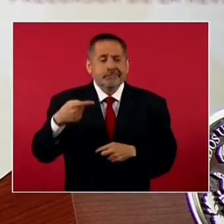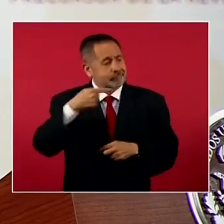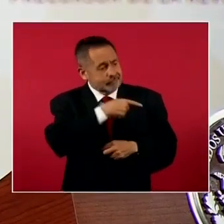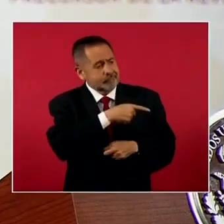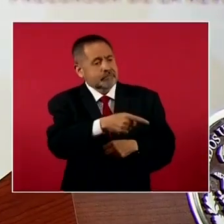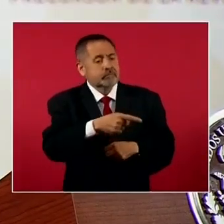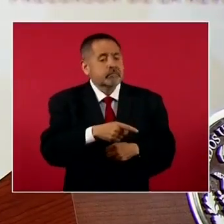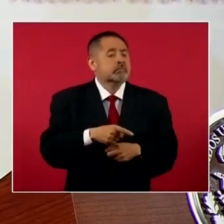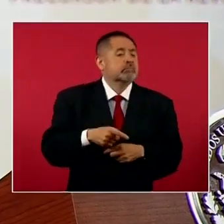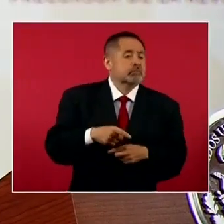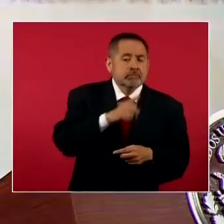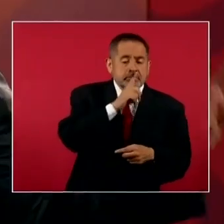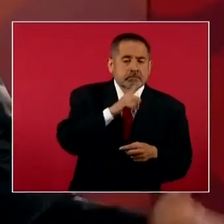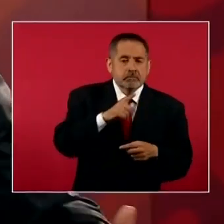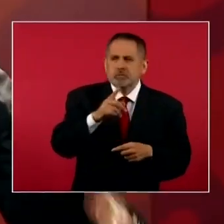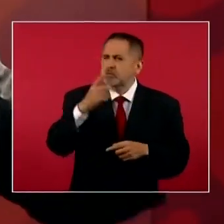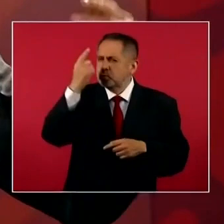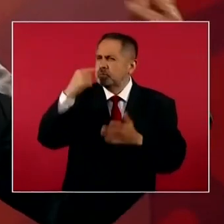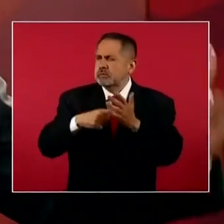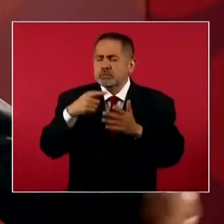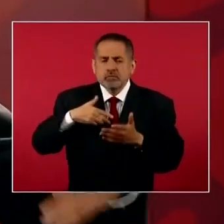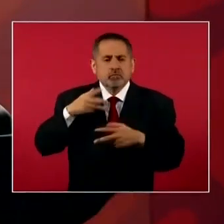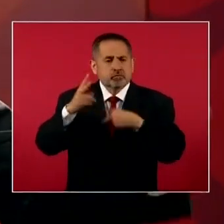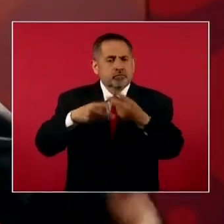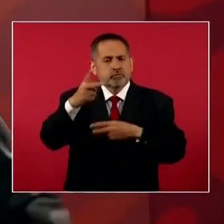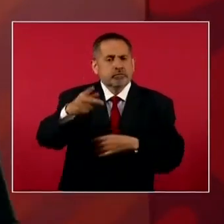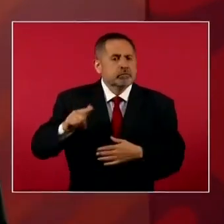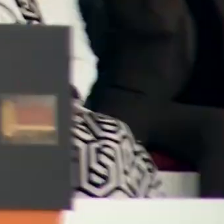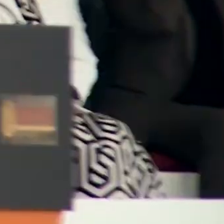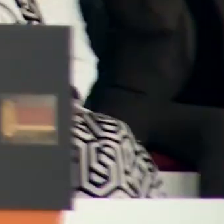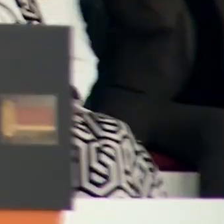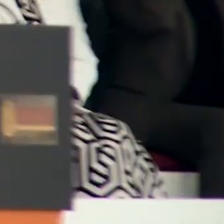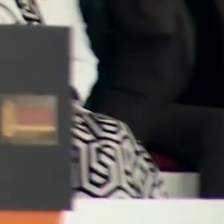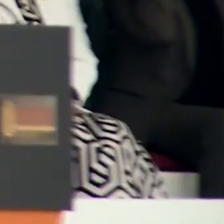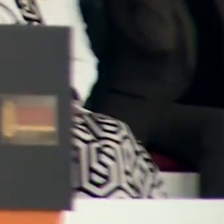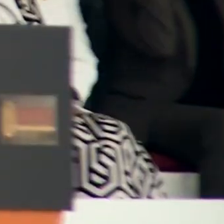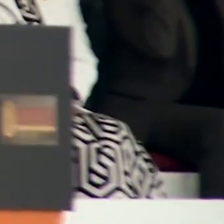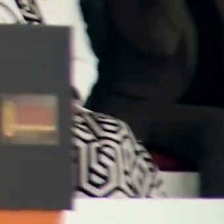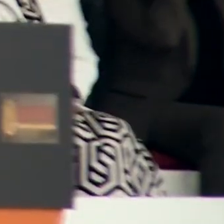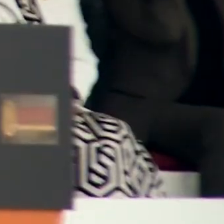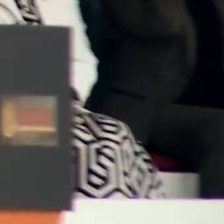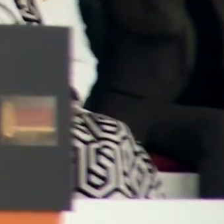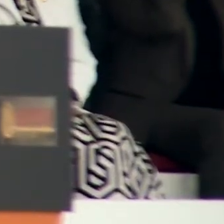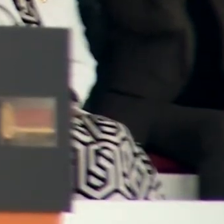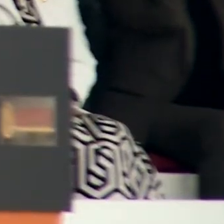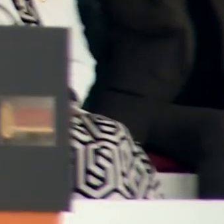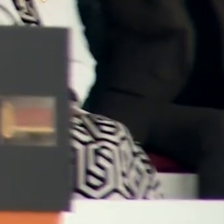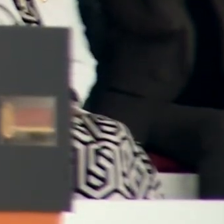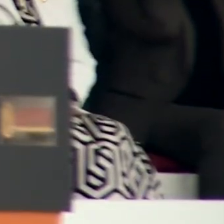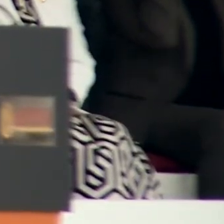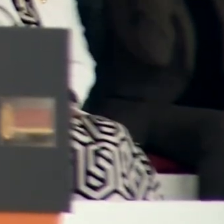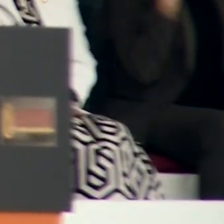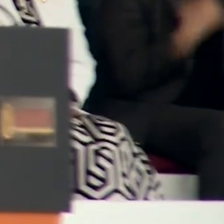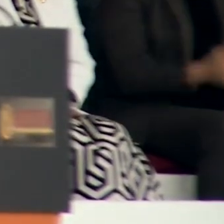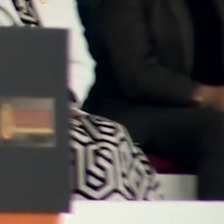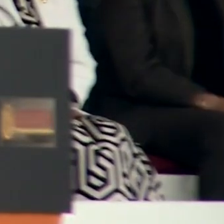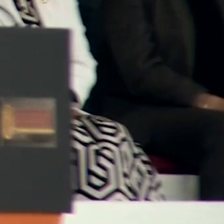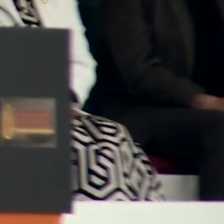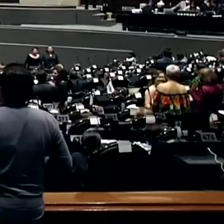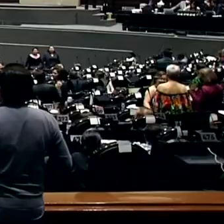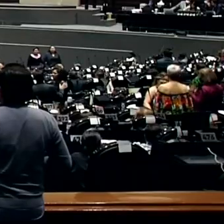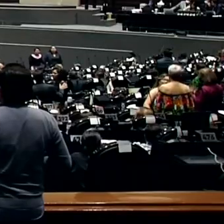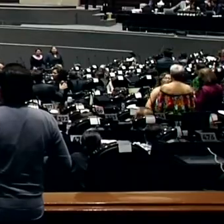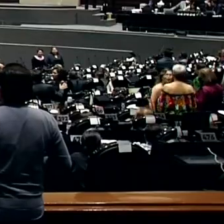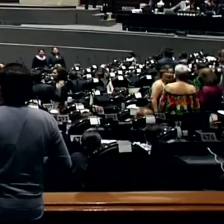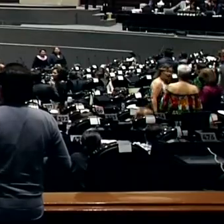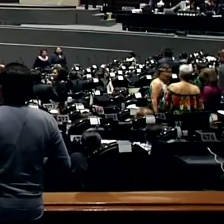sufrido hace algunas semanas, los famosos WikiLeaks. El secretario Luis Crescencio Sandoval hizo una contrapropuesta y citó a los diputados en las oficinas